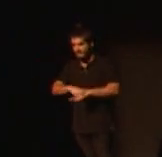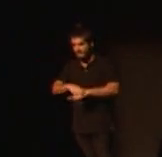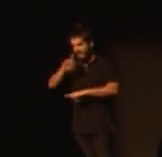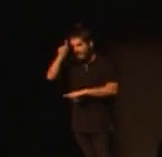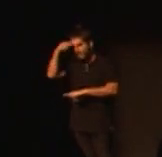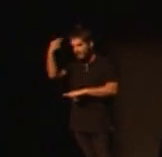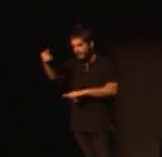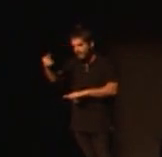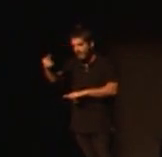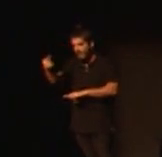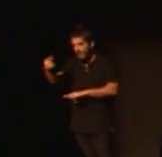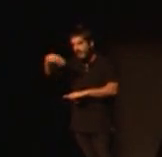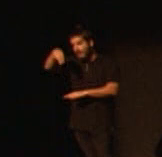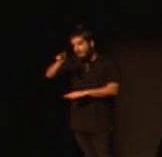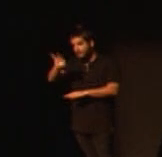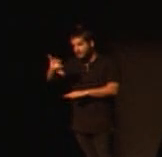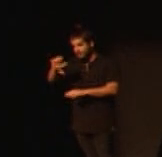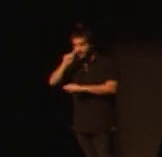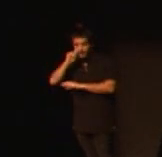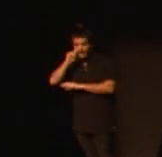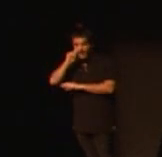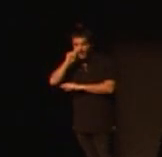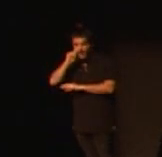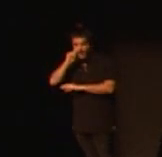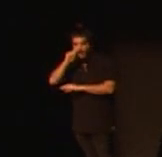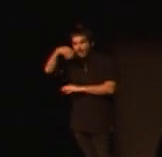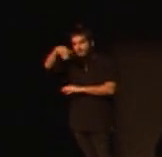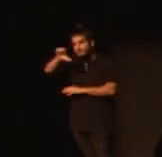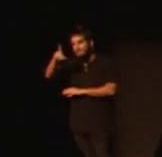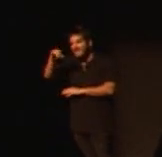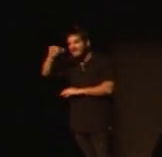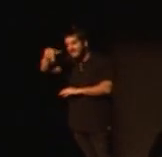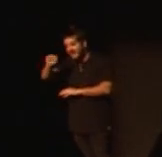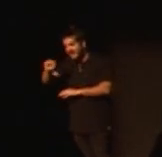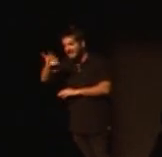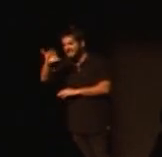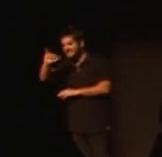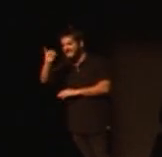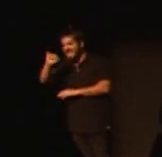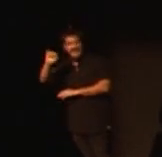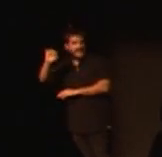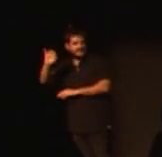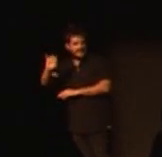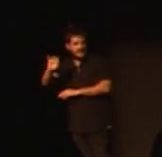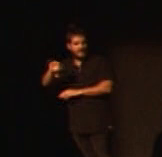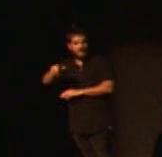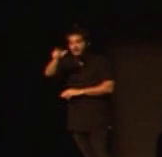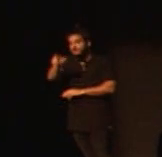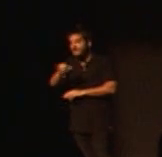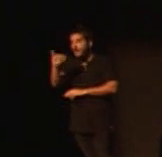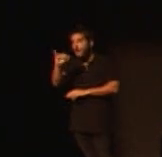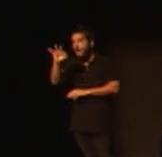Museo de Medina Sillasa. El ganador del premio a la persona física es Joaquín Salmerón, quien recoge el premio.